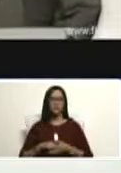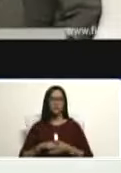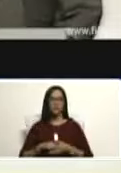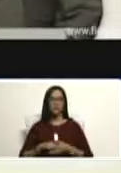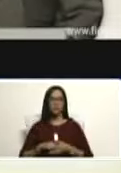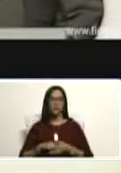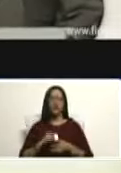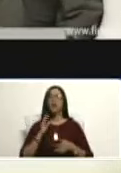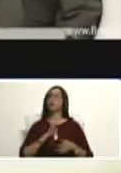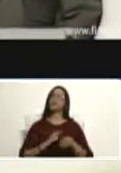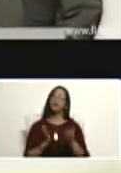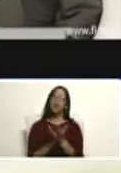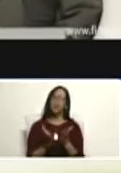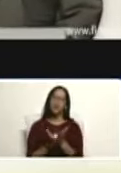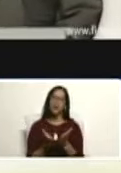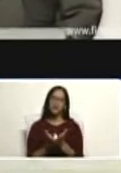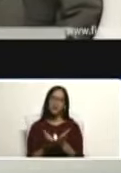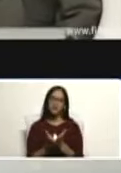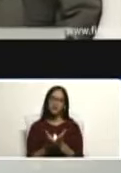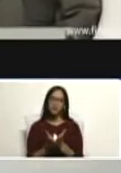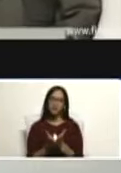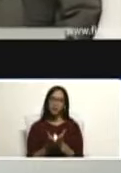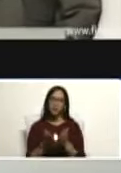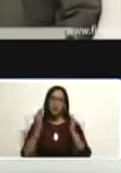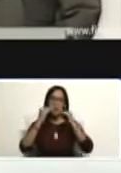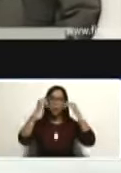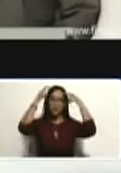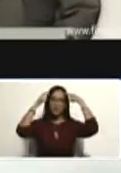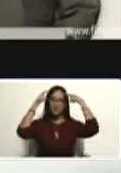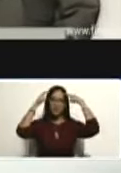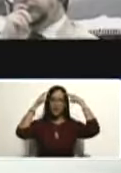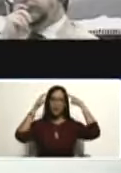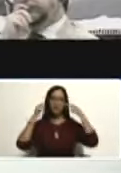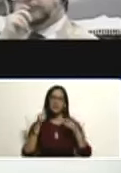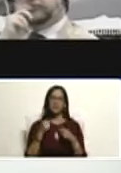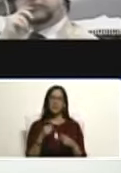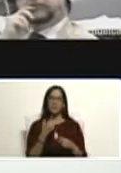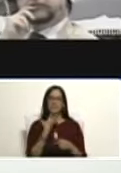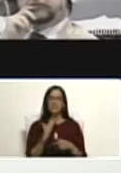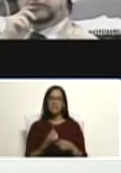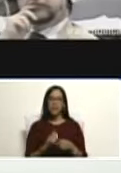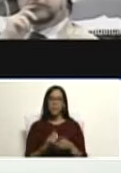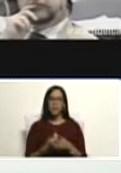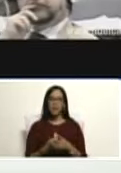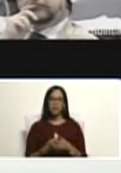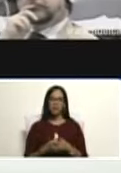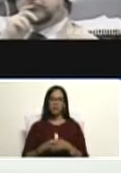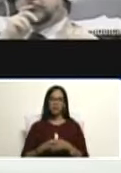Y estudiamos el tema. Y el comandante Chávez en Copenhague en diciembre